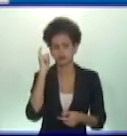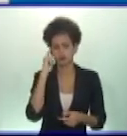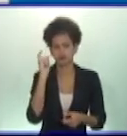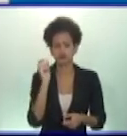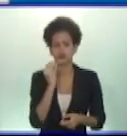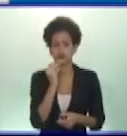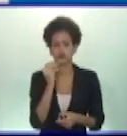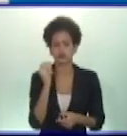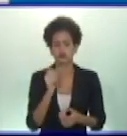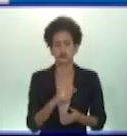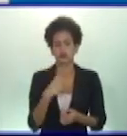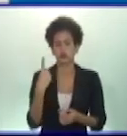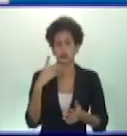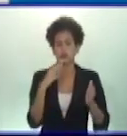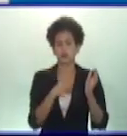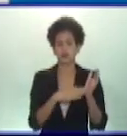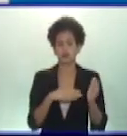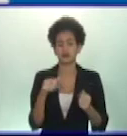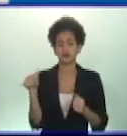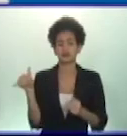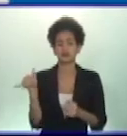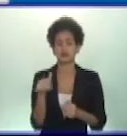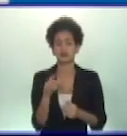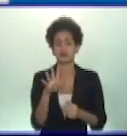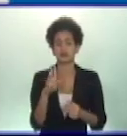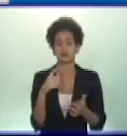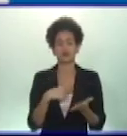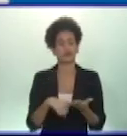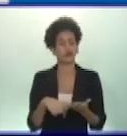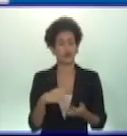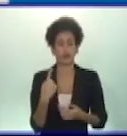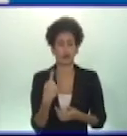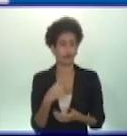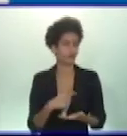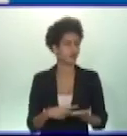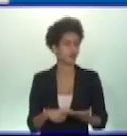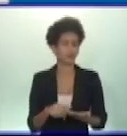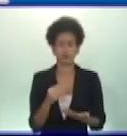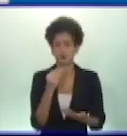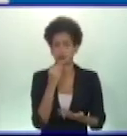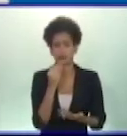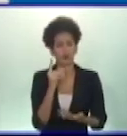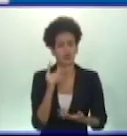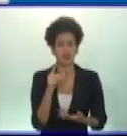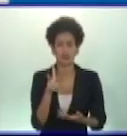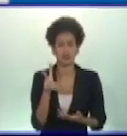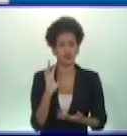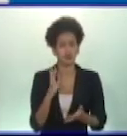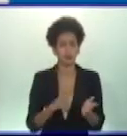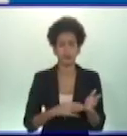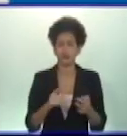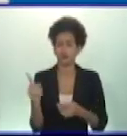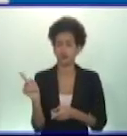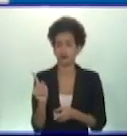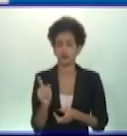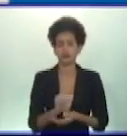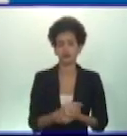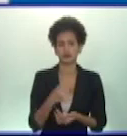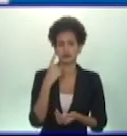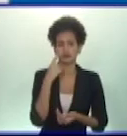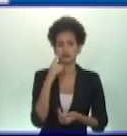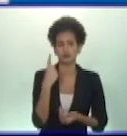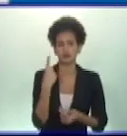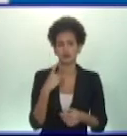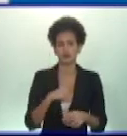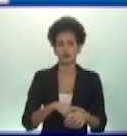Un mes es igual a 4 semanas, por lo tanto una semana no puede ser igual a 12 meses. Vamos a ver entonces un minuto. Un